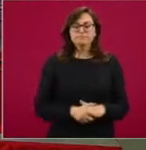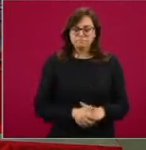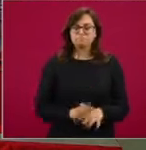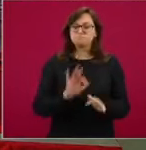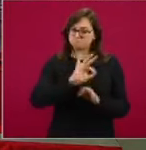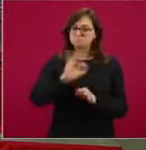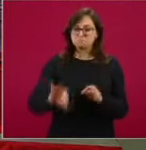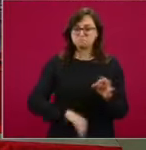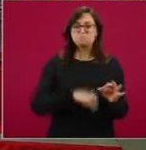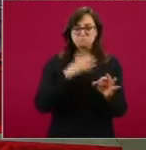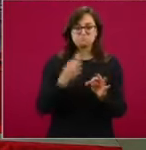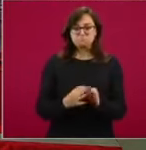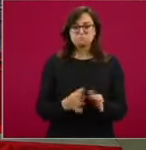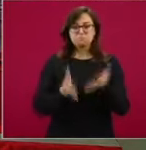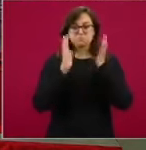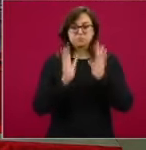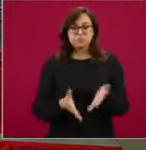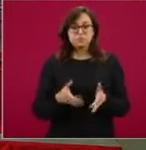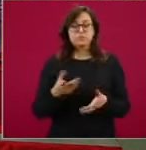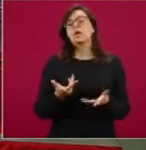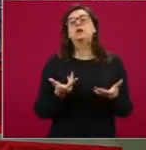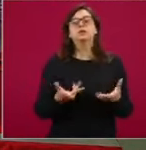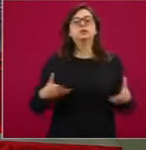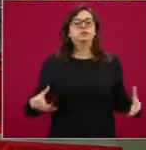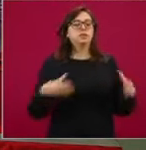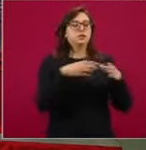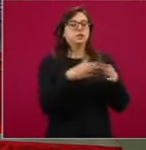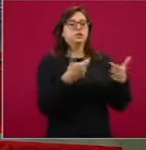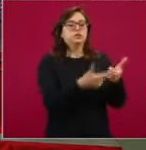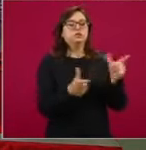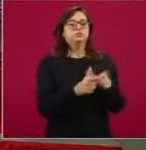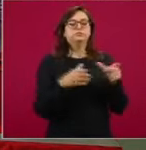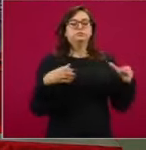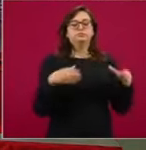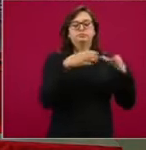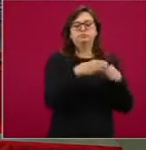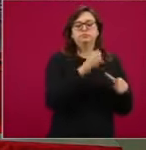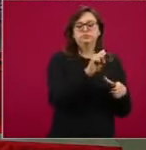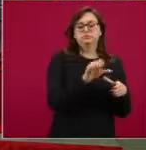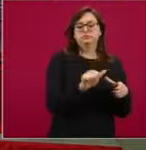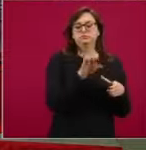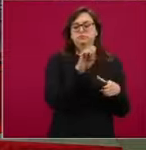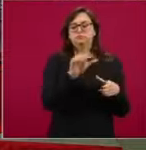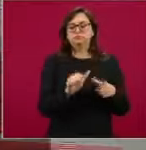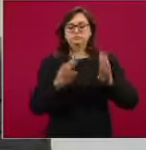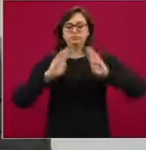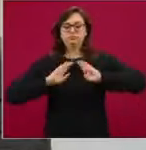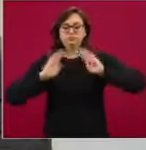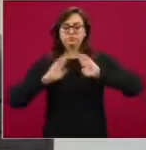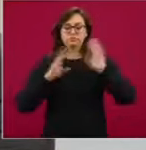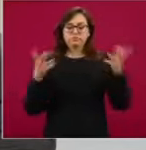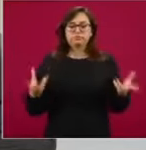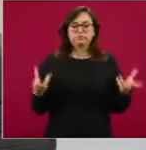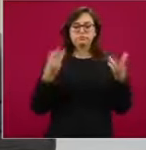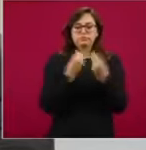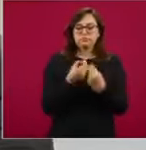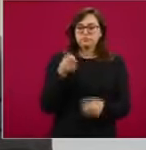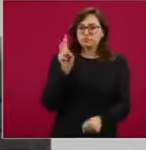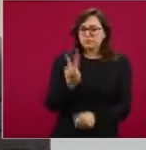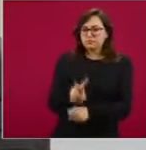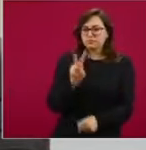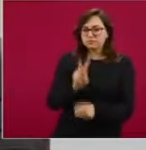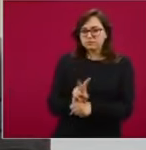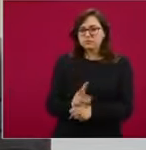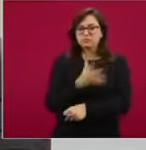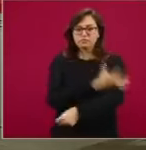logrado. Para ello hemos hecho un comando entre el sector salud con nuestras Fuerzas Armadas para eficientar los procesos